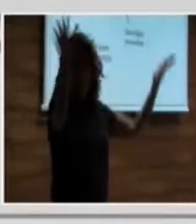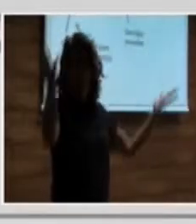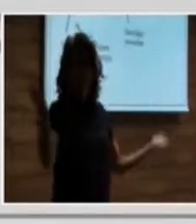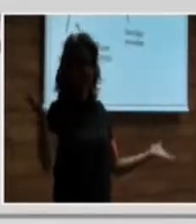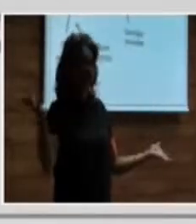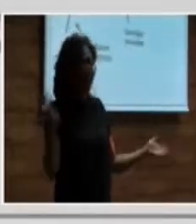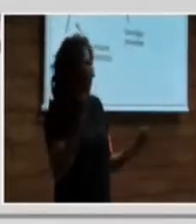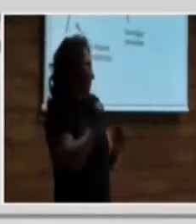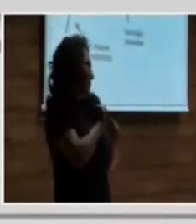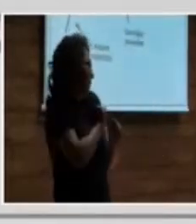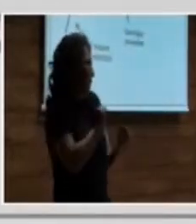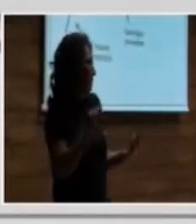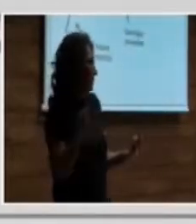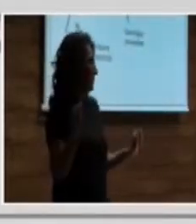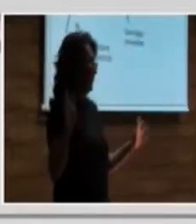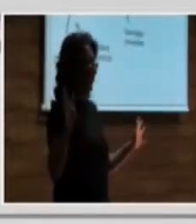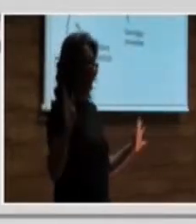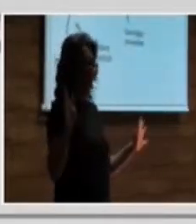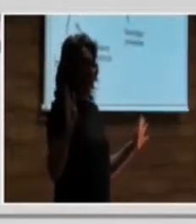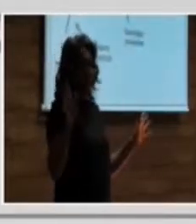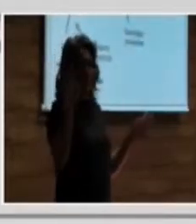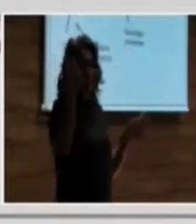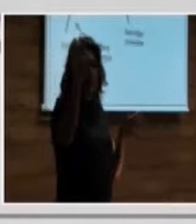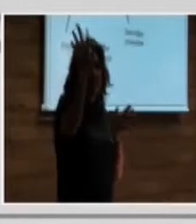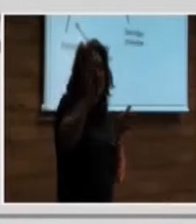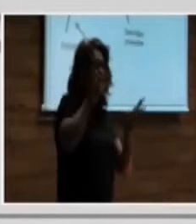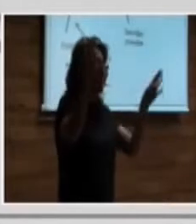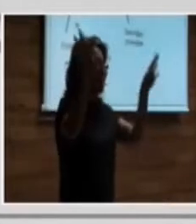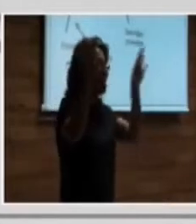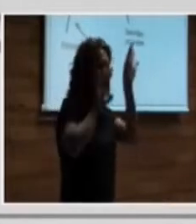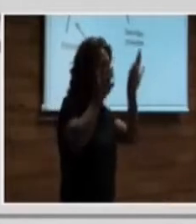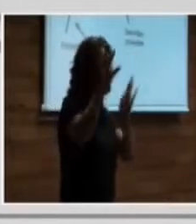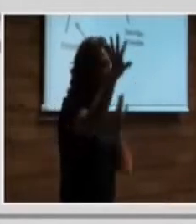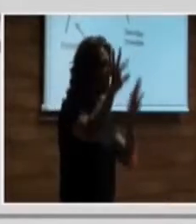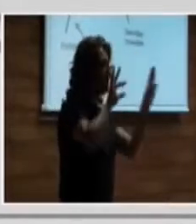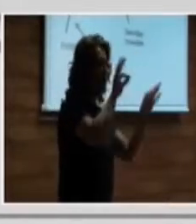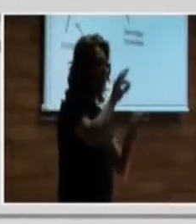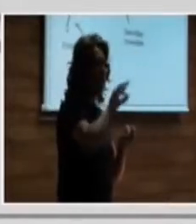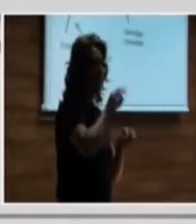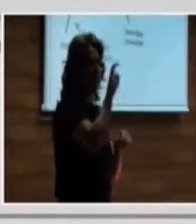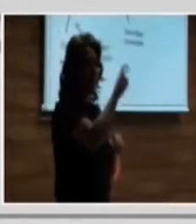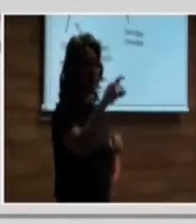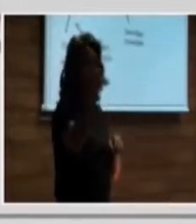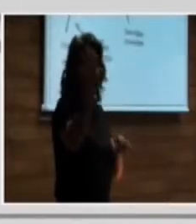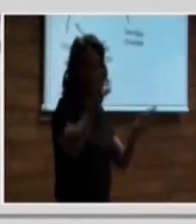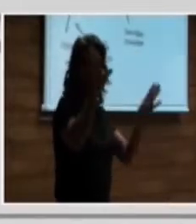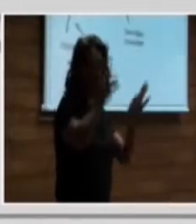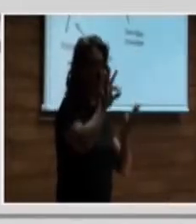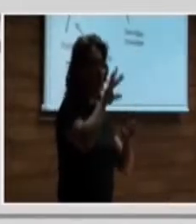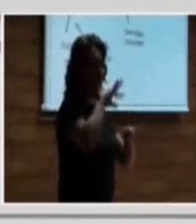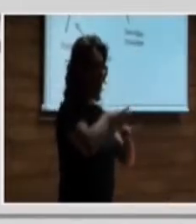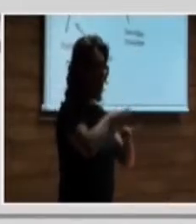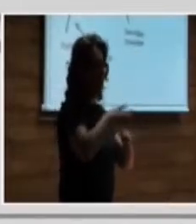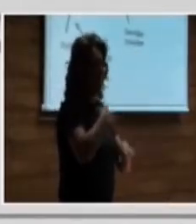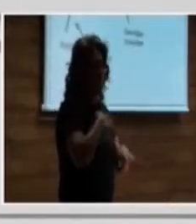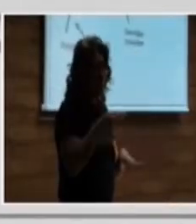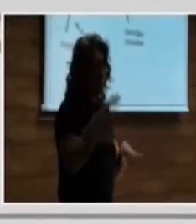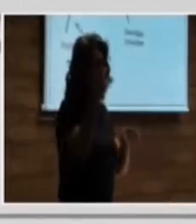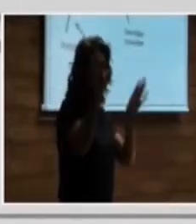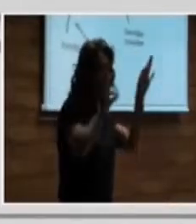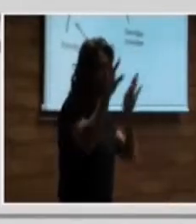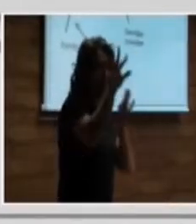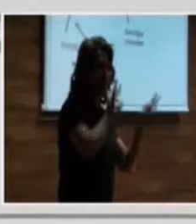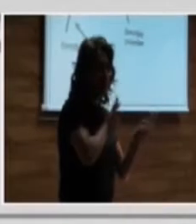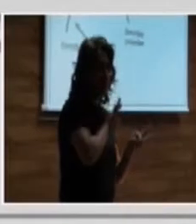al aire. Yo creo que hay que buscar objetivos, personas que tienen la prevalencia para tener la enfermedad. Y acá aparecen todos los términos que tienen que ver